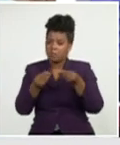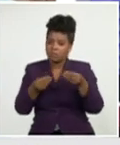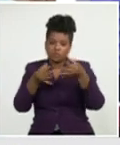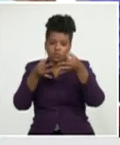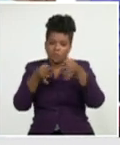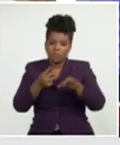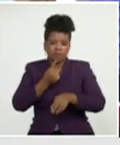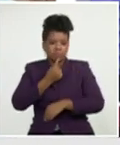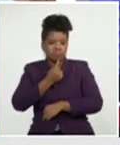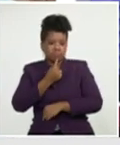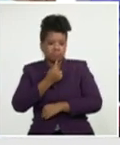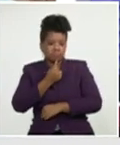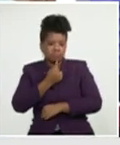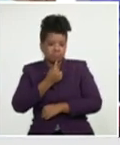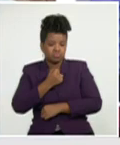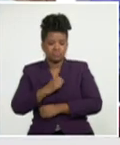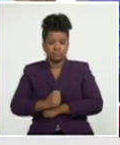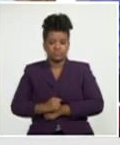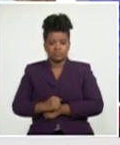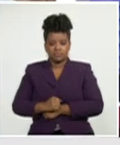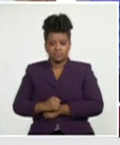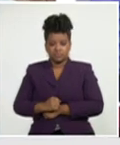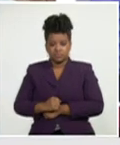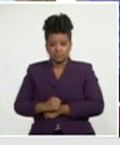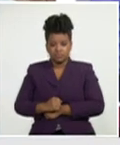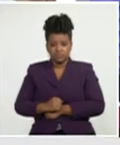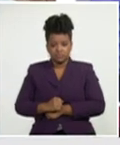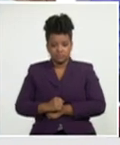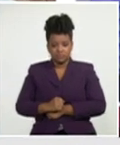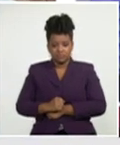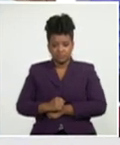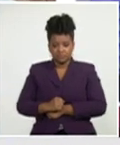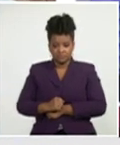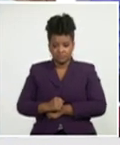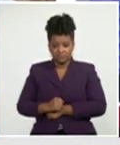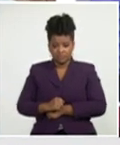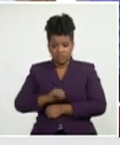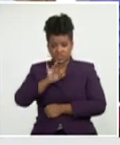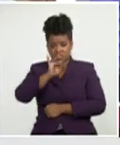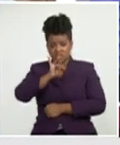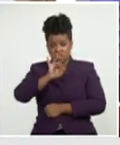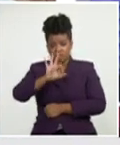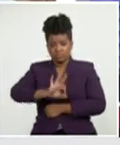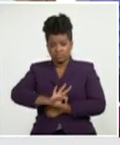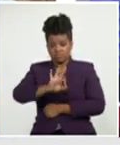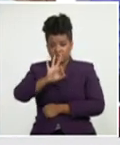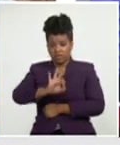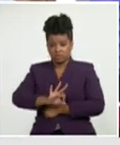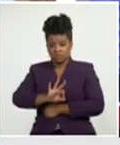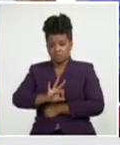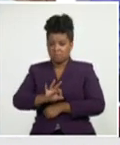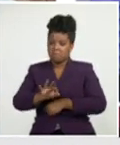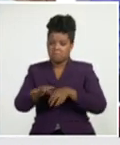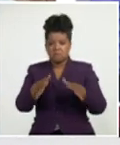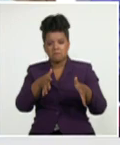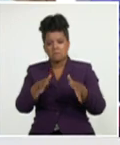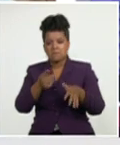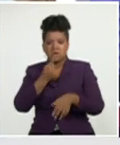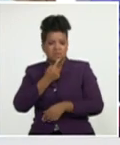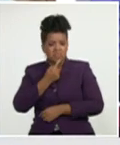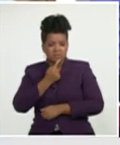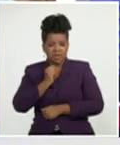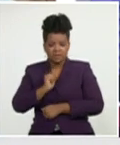leve, moderados o severos en función de la intensidad. El 87% fueron leves el 89, perdón,